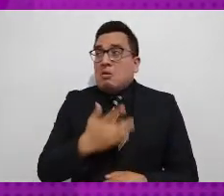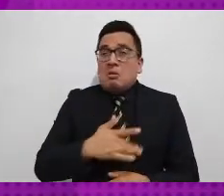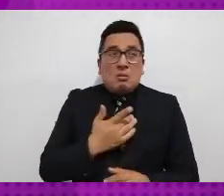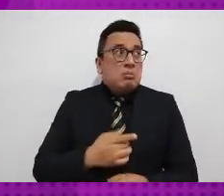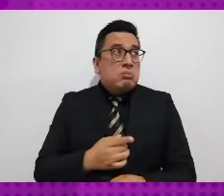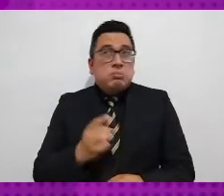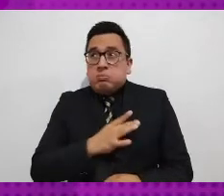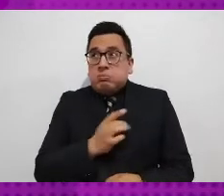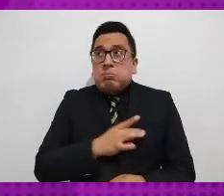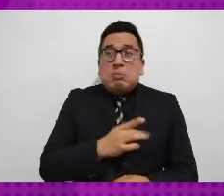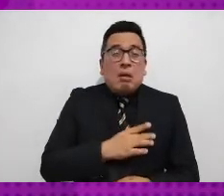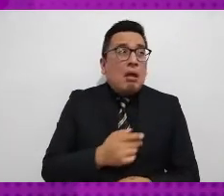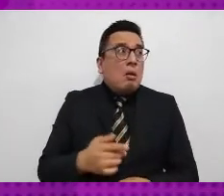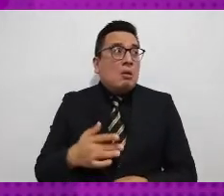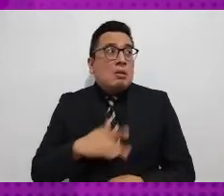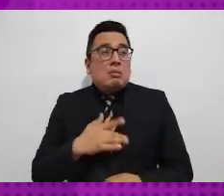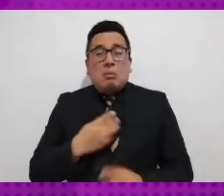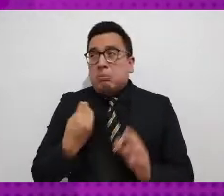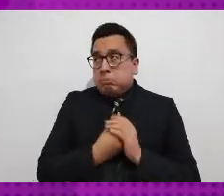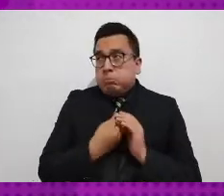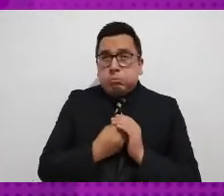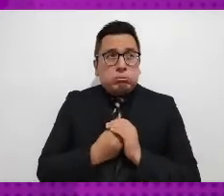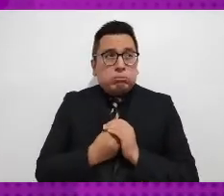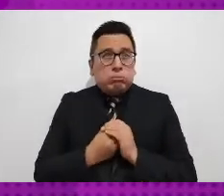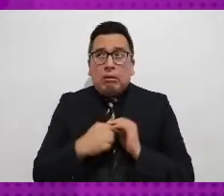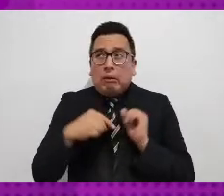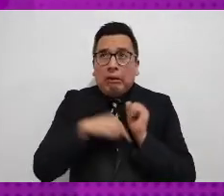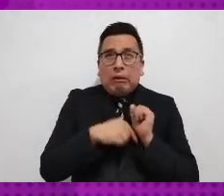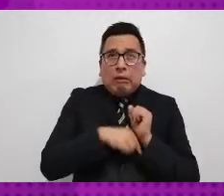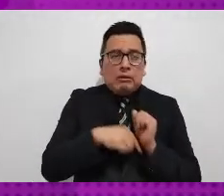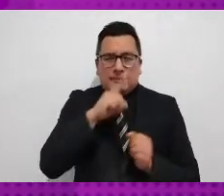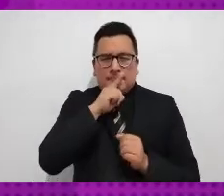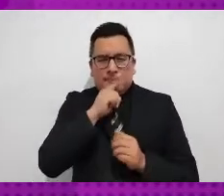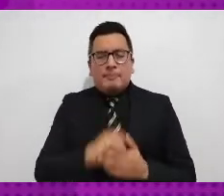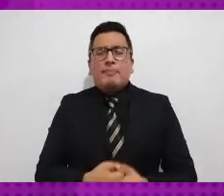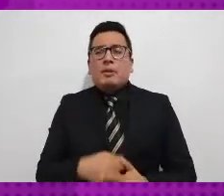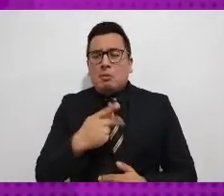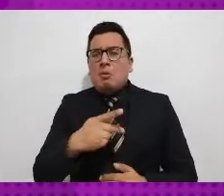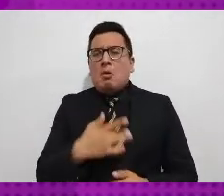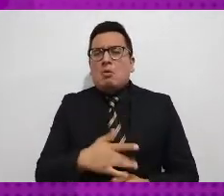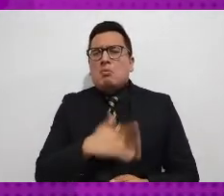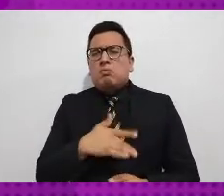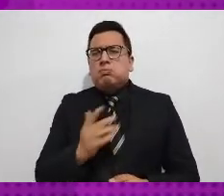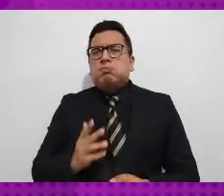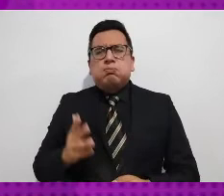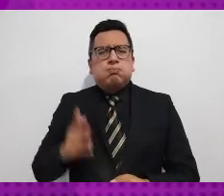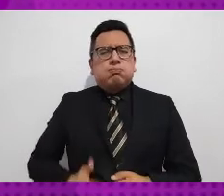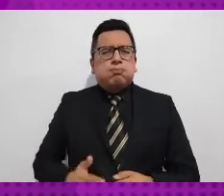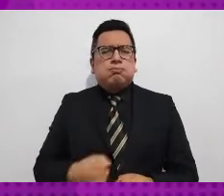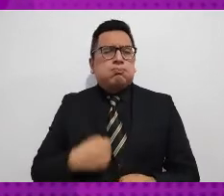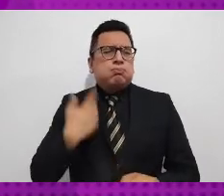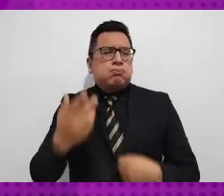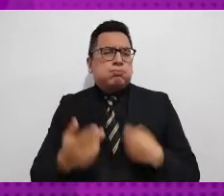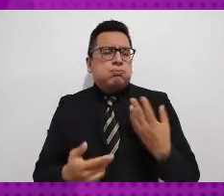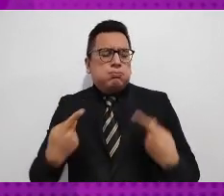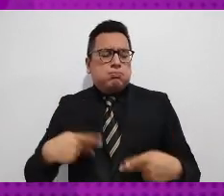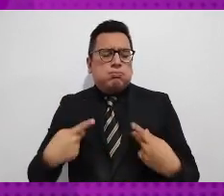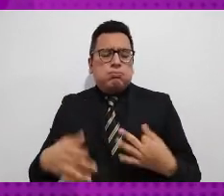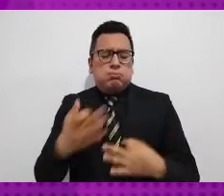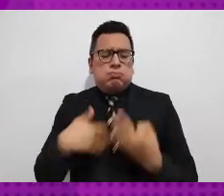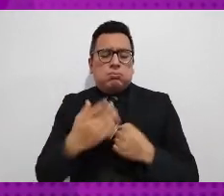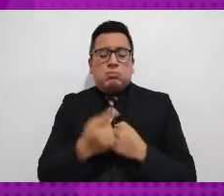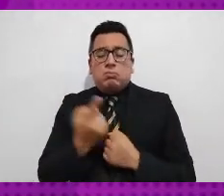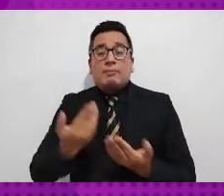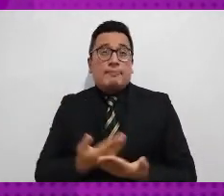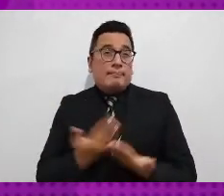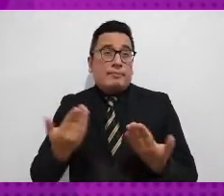el closet, no estén escondidas, sino que abiertamente puedan ellos, ellas, todas las personas, porque ahora también tenemos personas